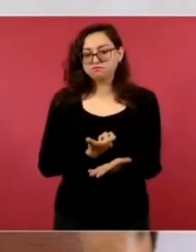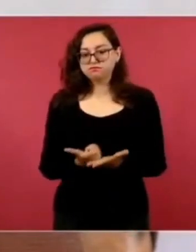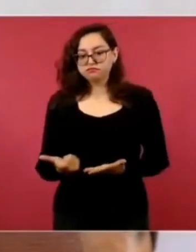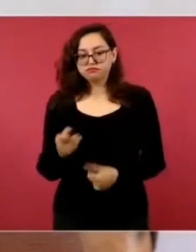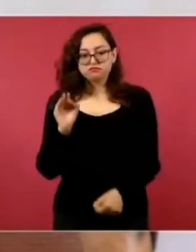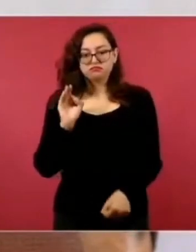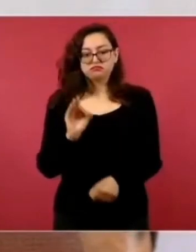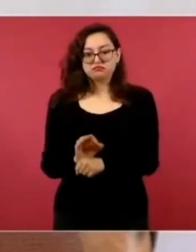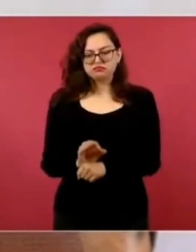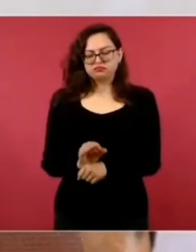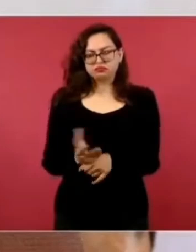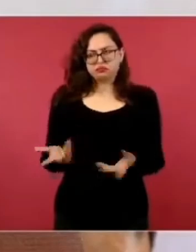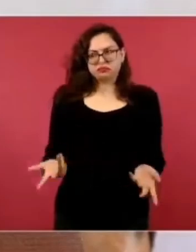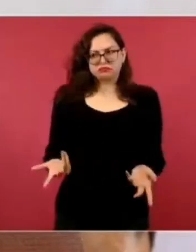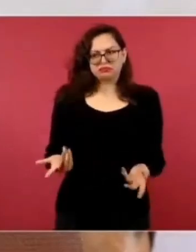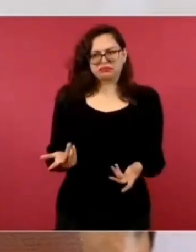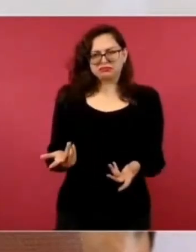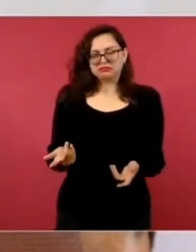Eso no sé